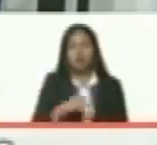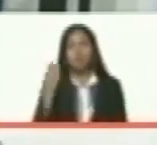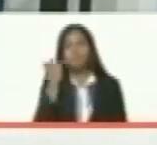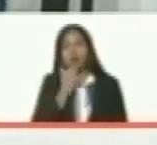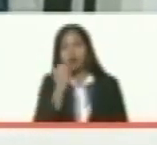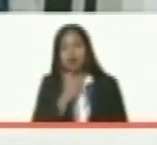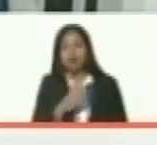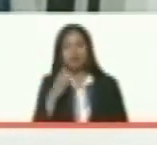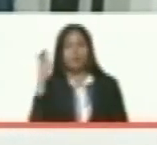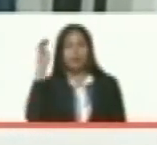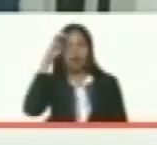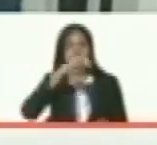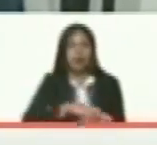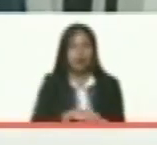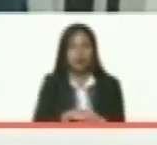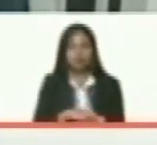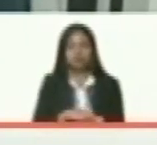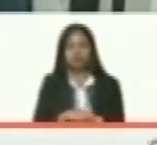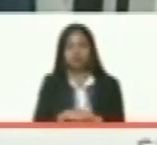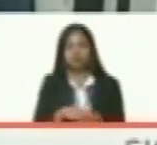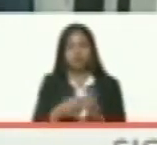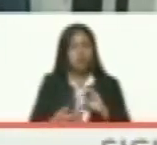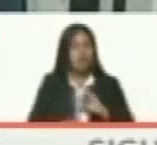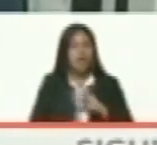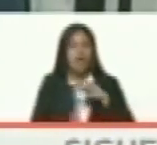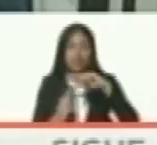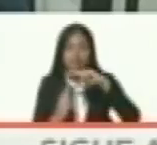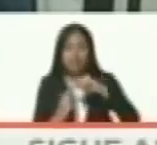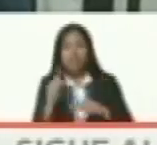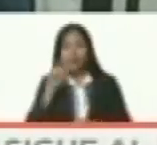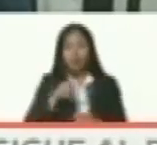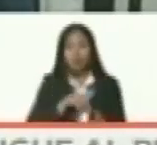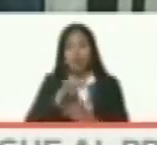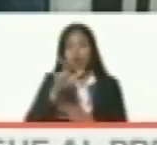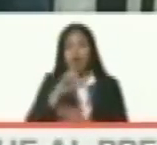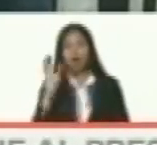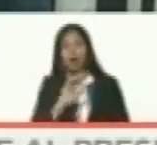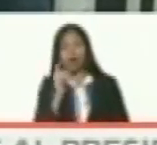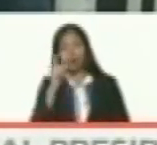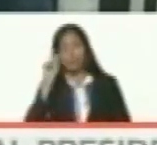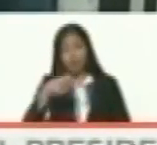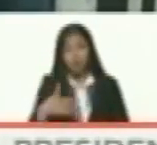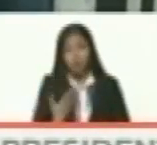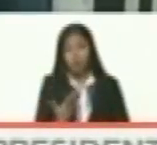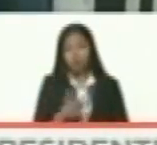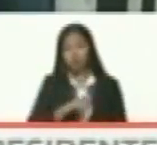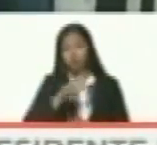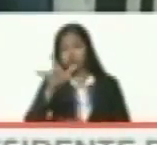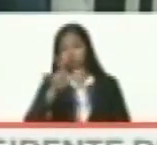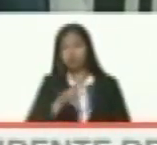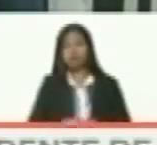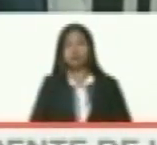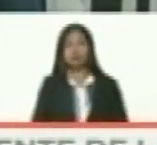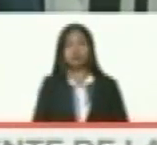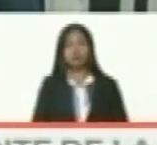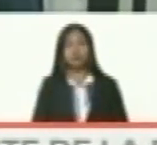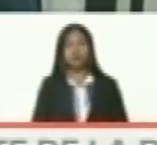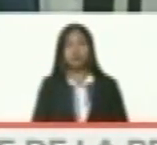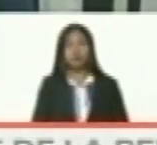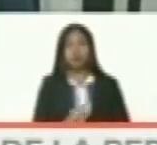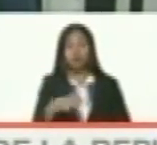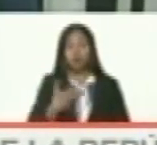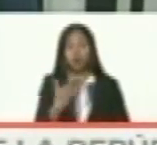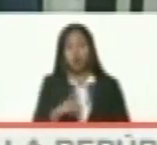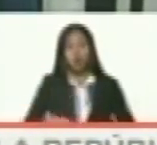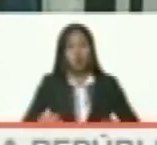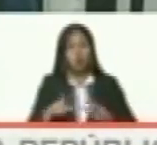Valencia, a San Cristóbal. Pero también va a poder viajar a Caracas. Va a poder viajar aquí en la